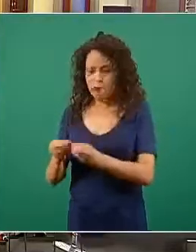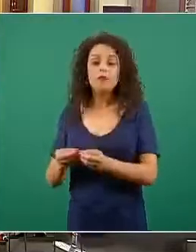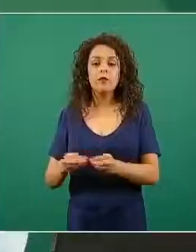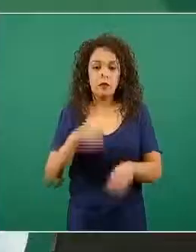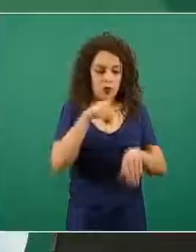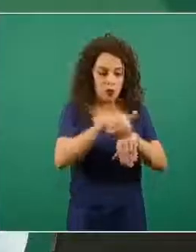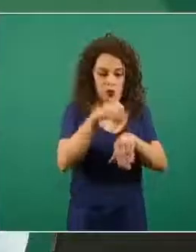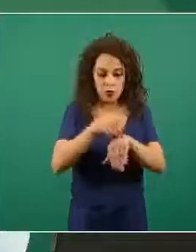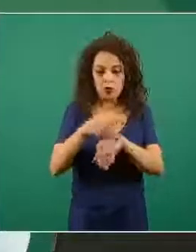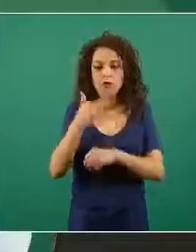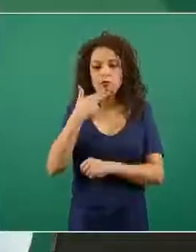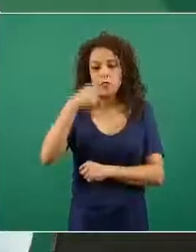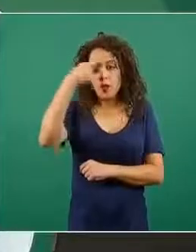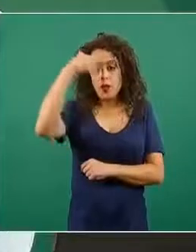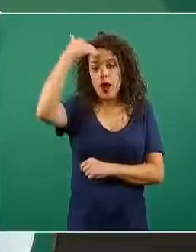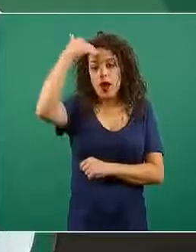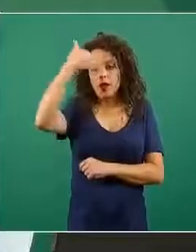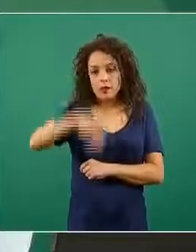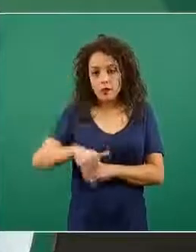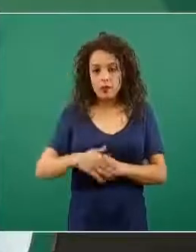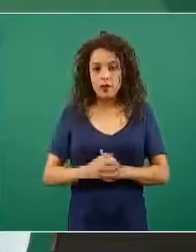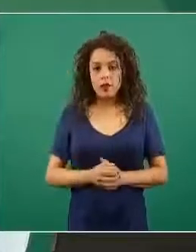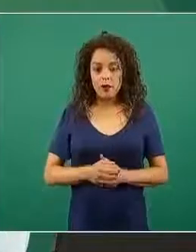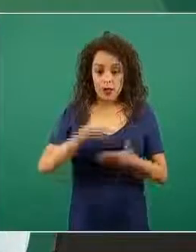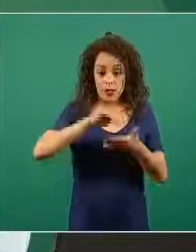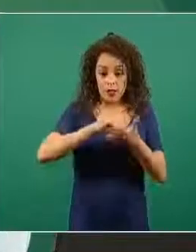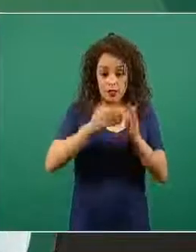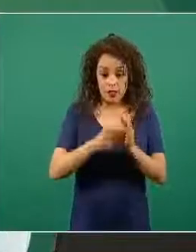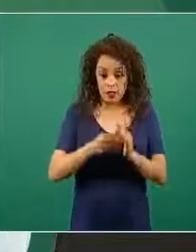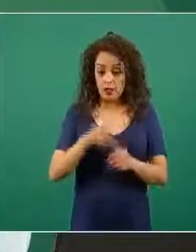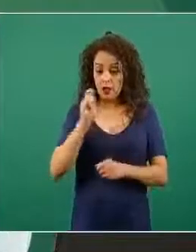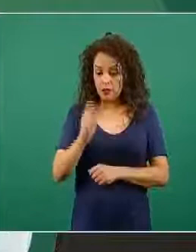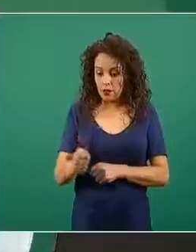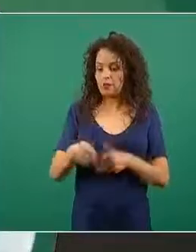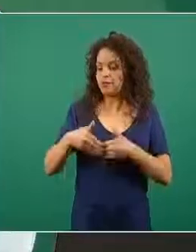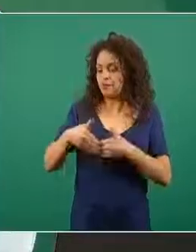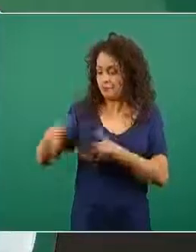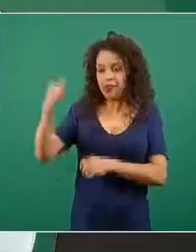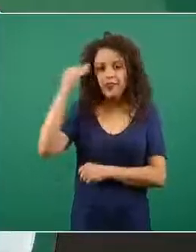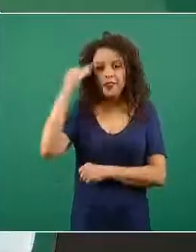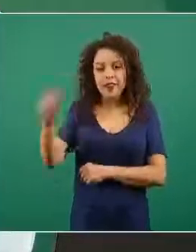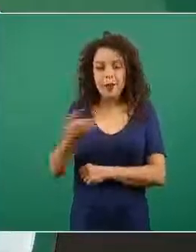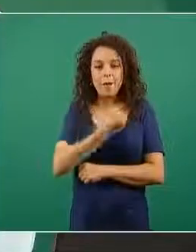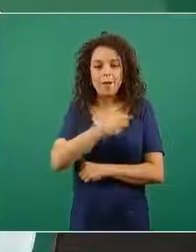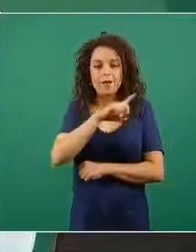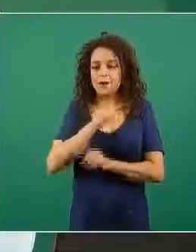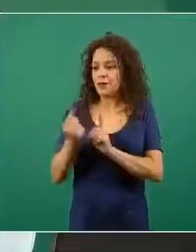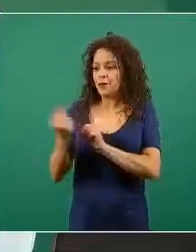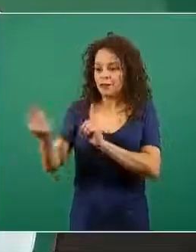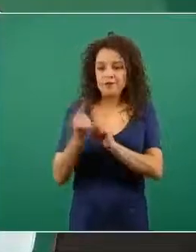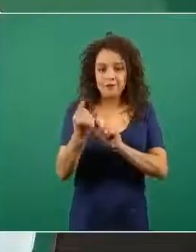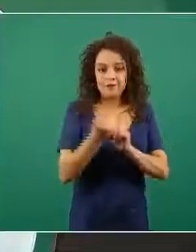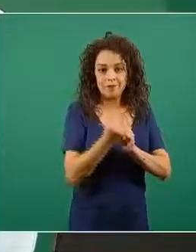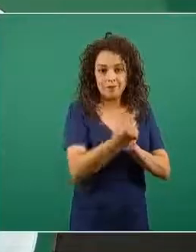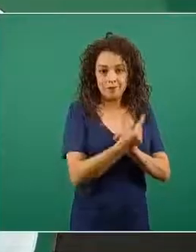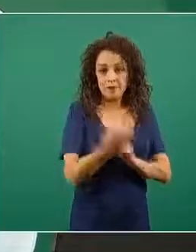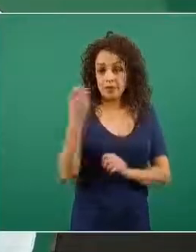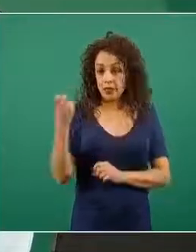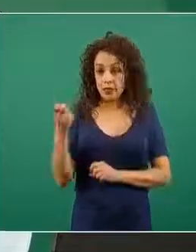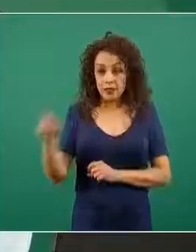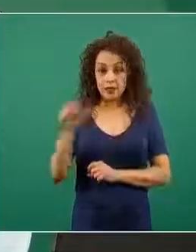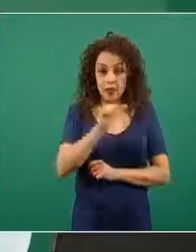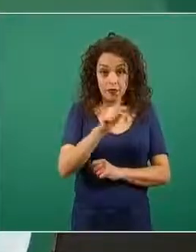para saber cómo es que la estrategia de la Jornada Nacional de Sana Distancia fue la que permitió